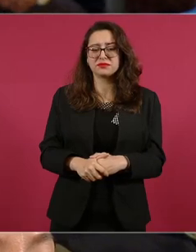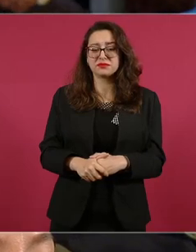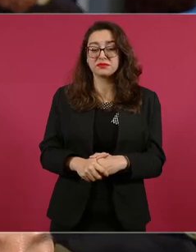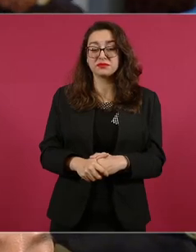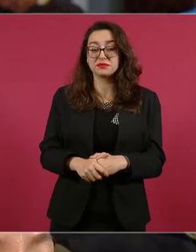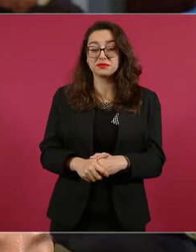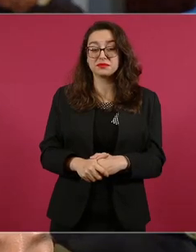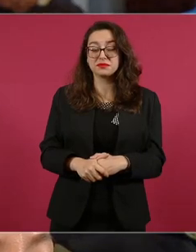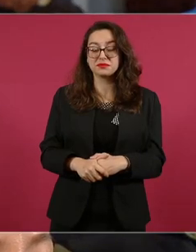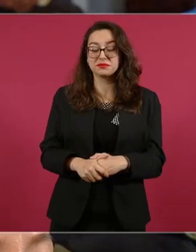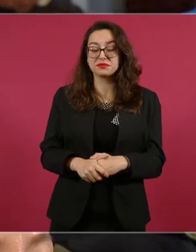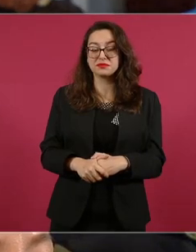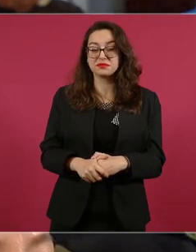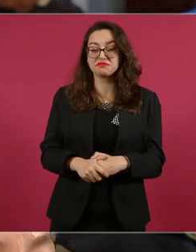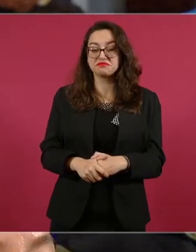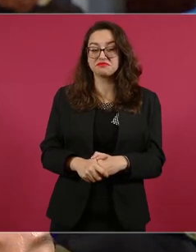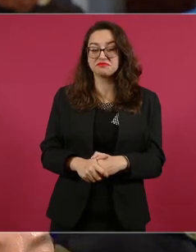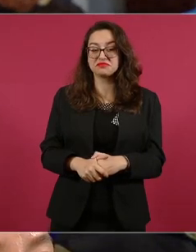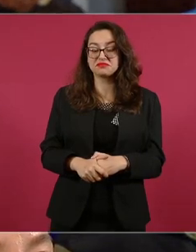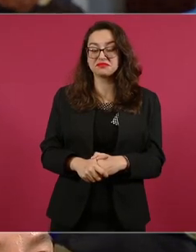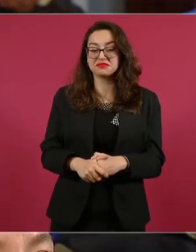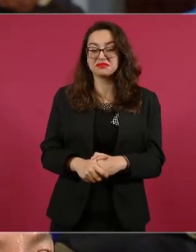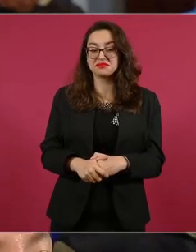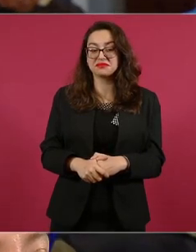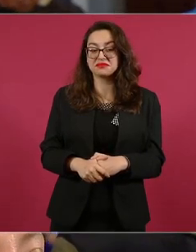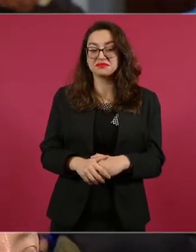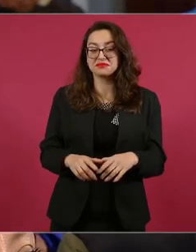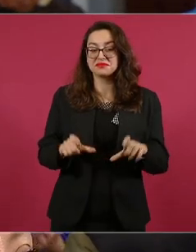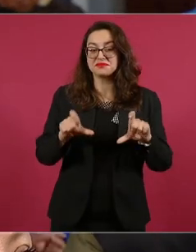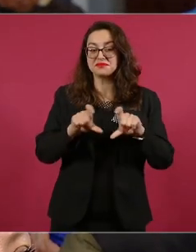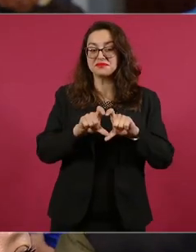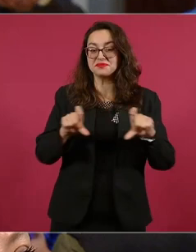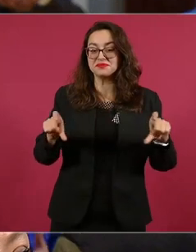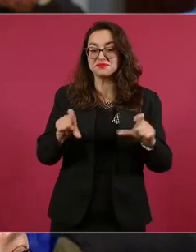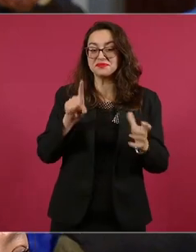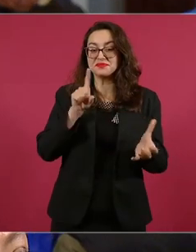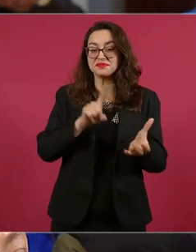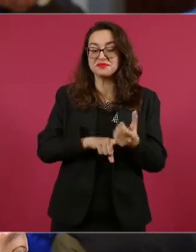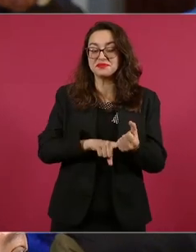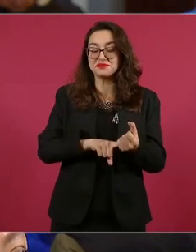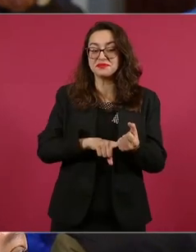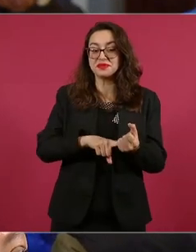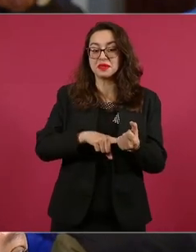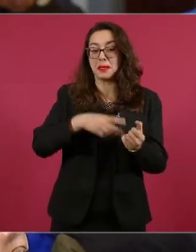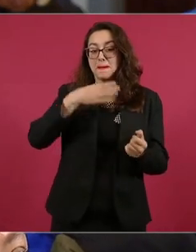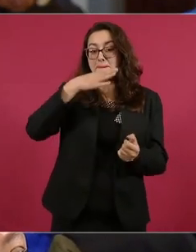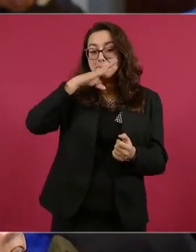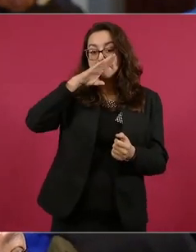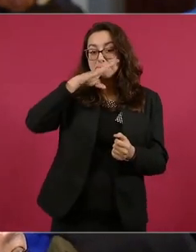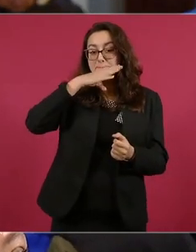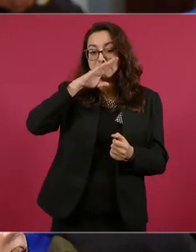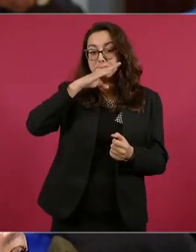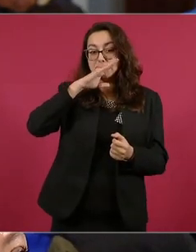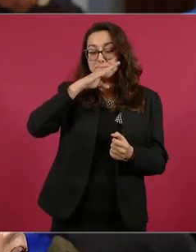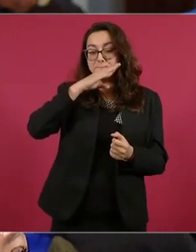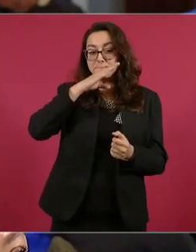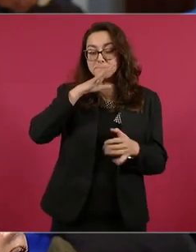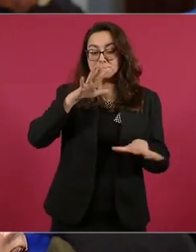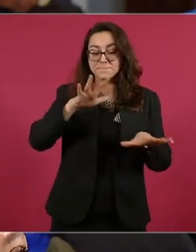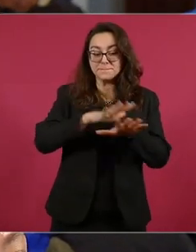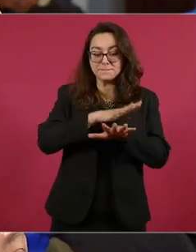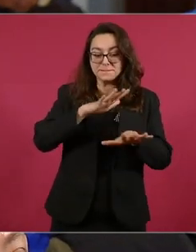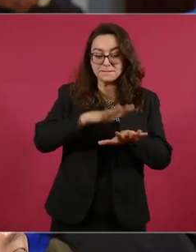non-GMO, que significa que el producto no está elaborado con granos